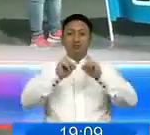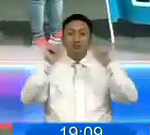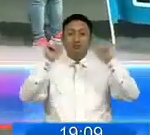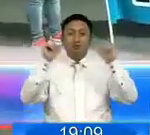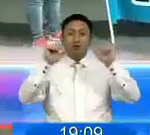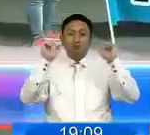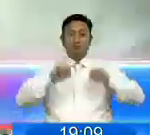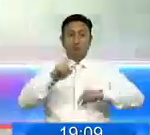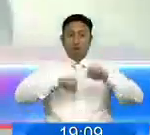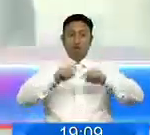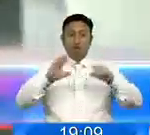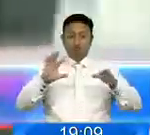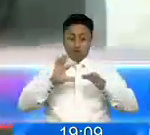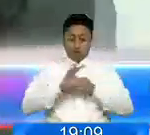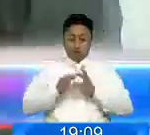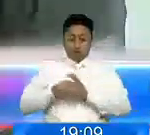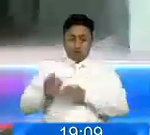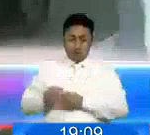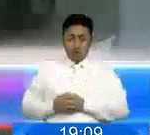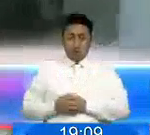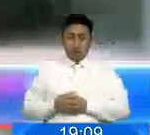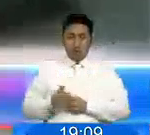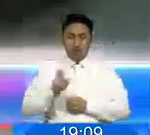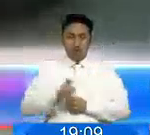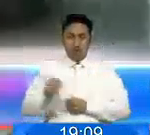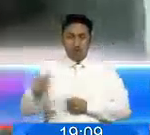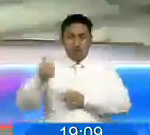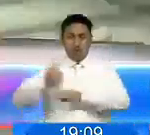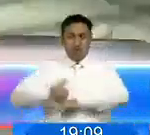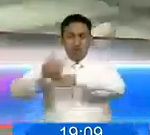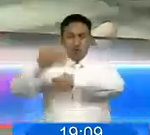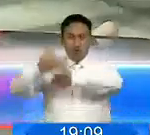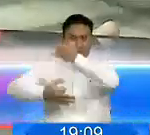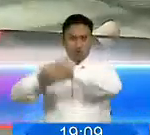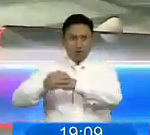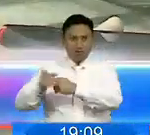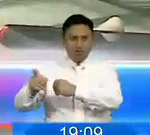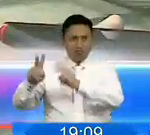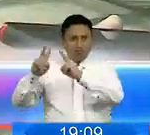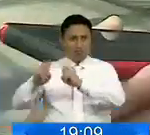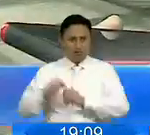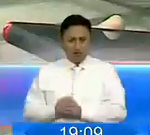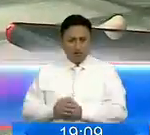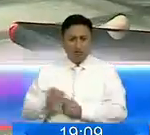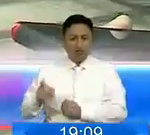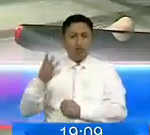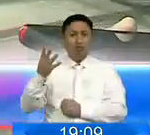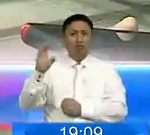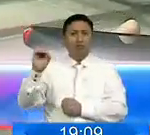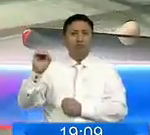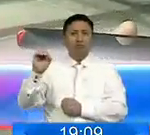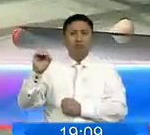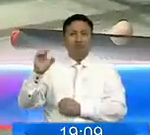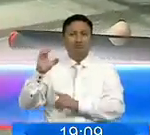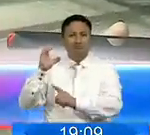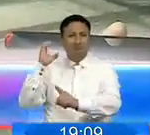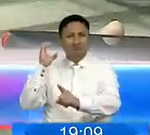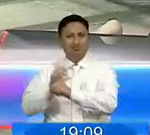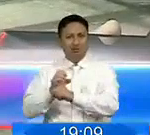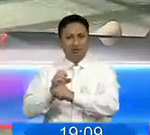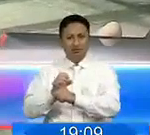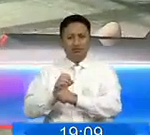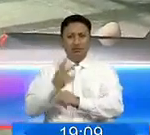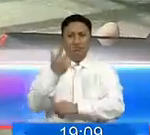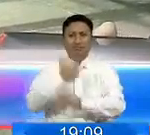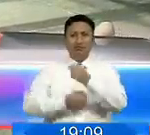hasta encadenados, exigen que se investigue a varios jueces. Jueces que tienen más de 40 quejas en menos de